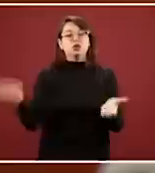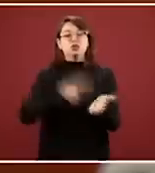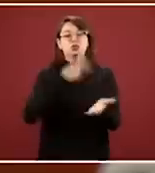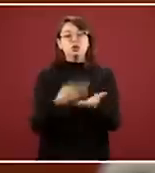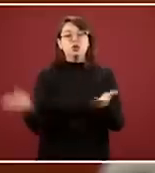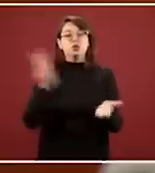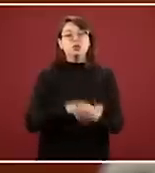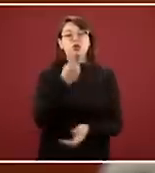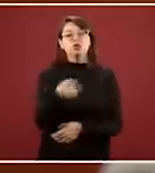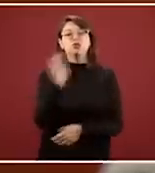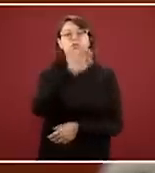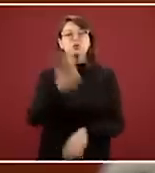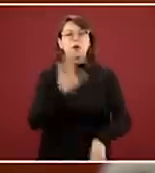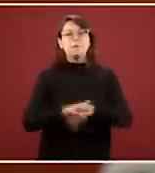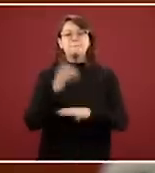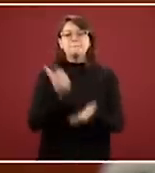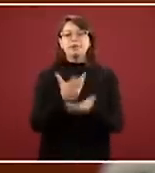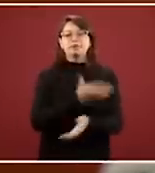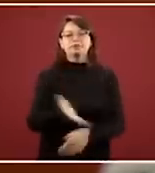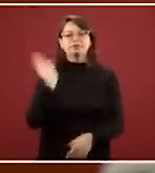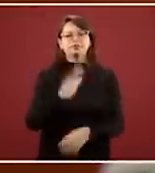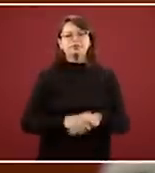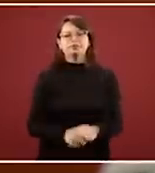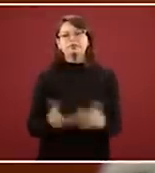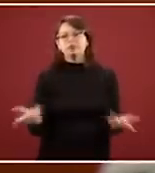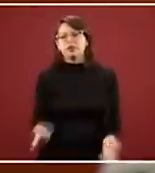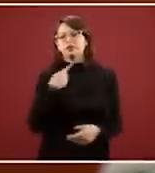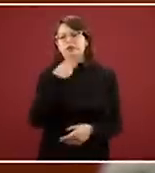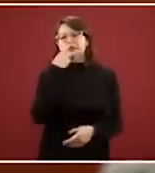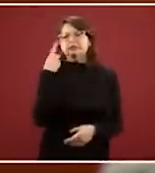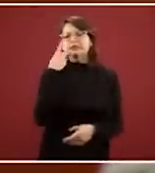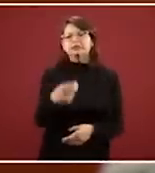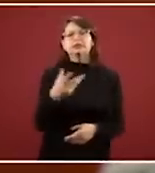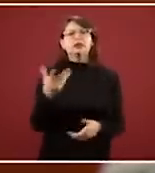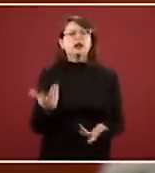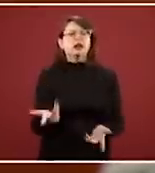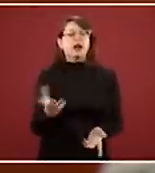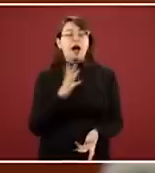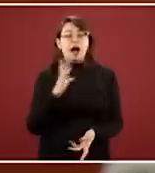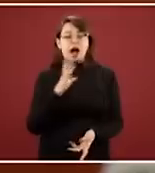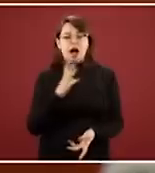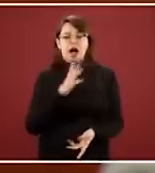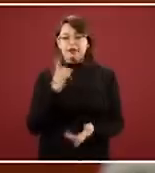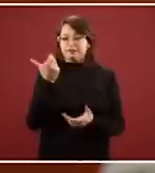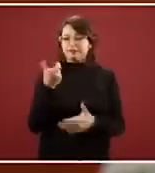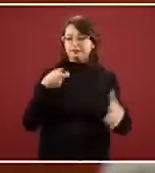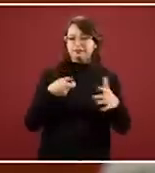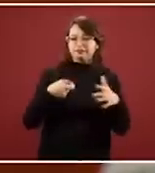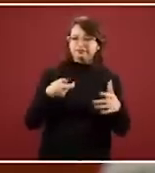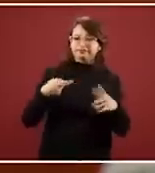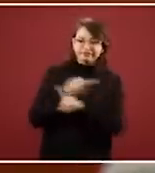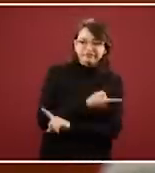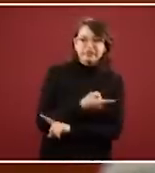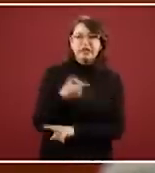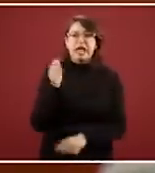su valor normal. Entonces se habla de que al menos hubo un desvío o desfalco o un